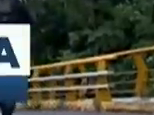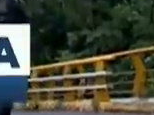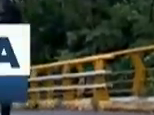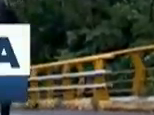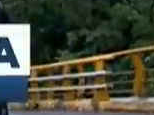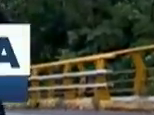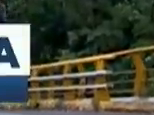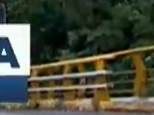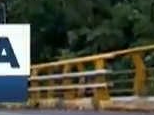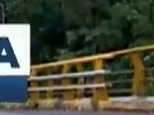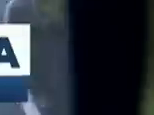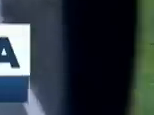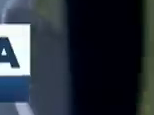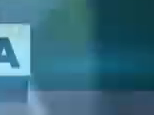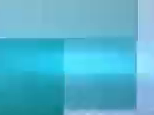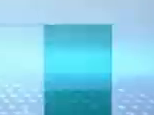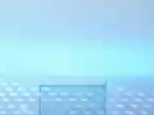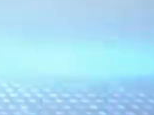desprotegida.